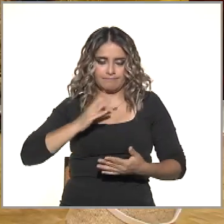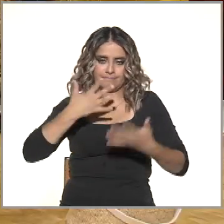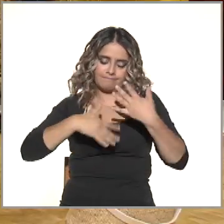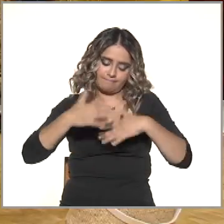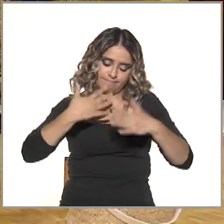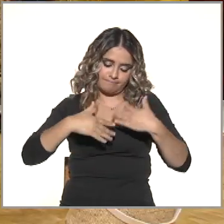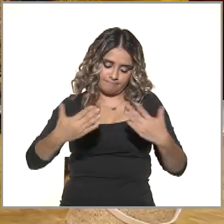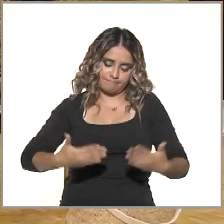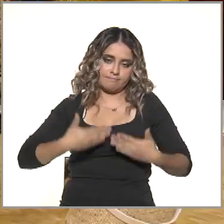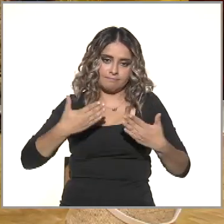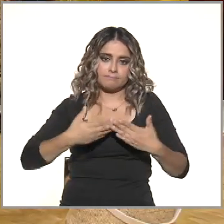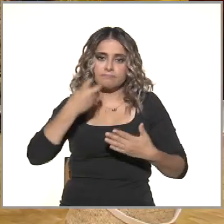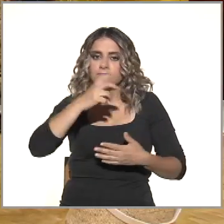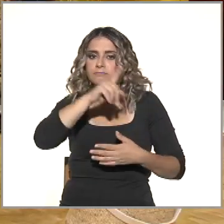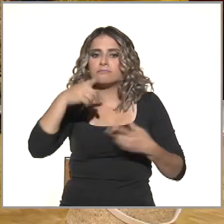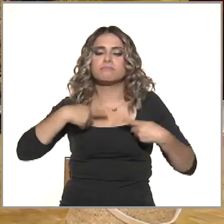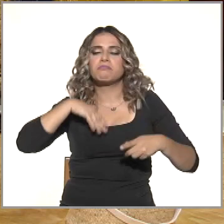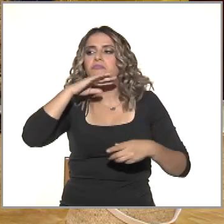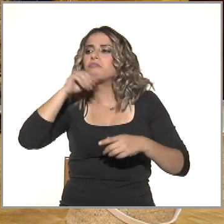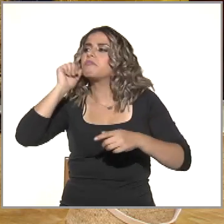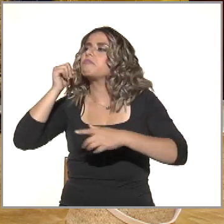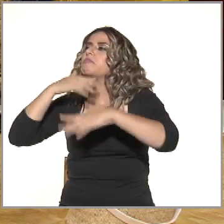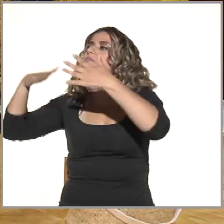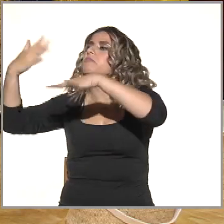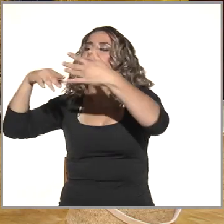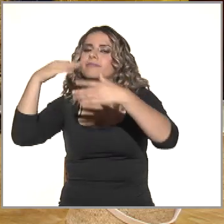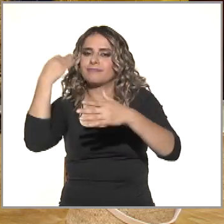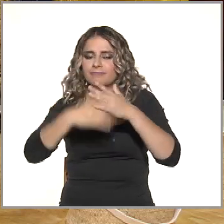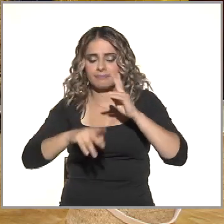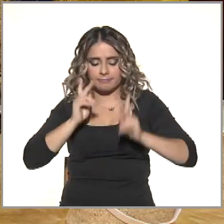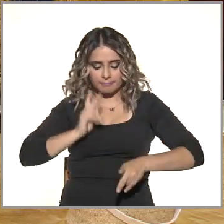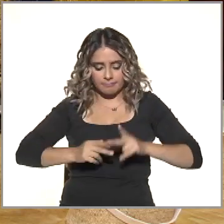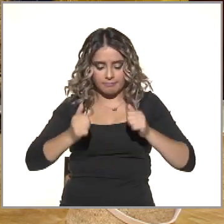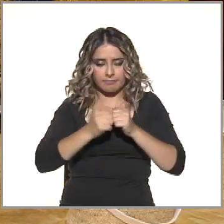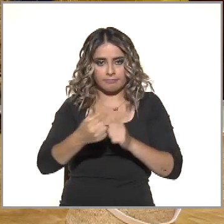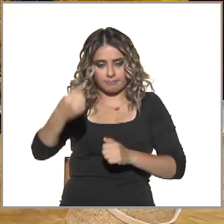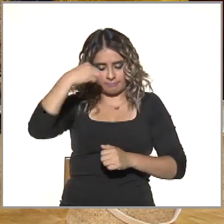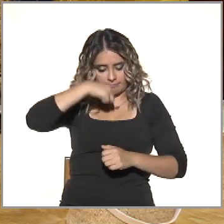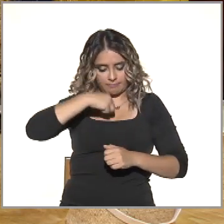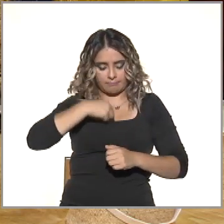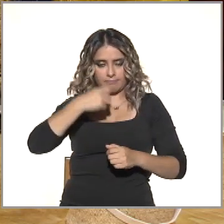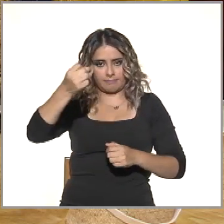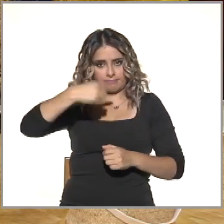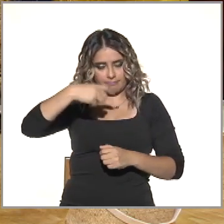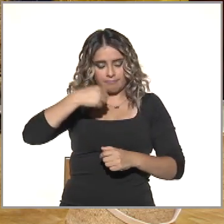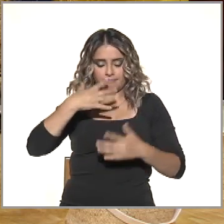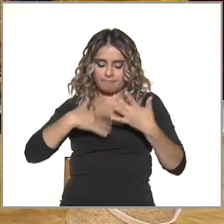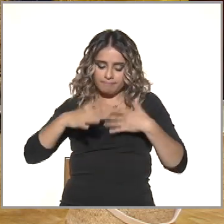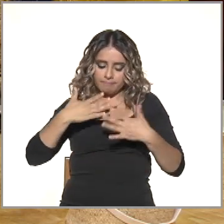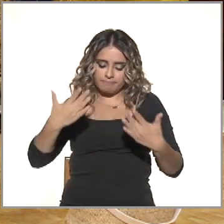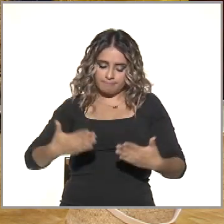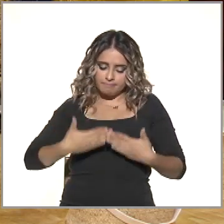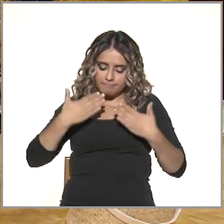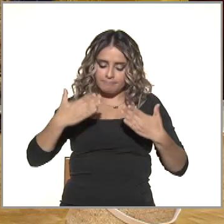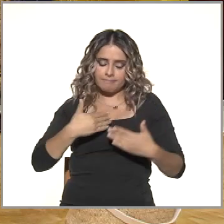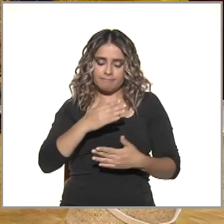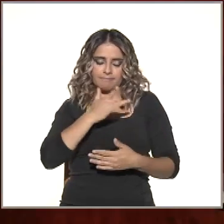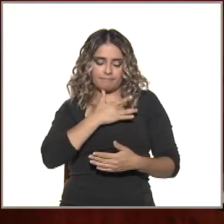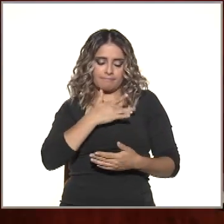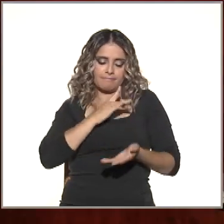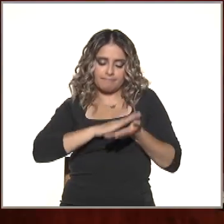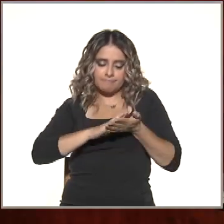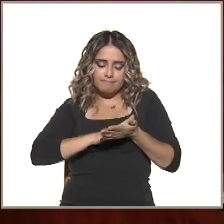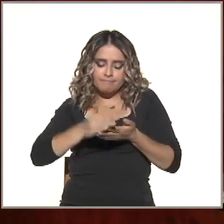de nuestro lenguaje interior y ahí es donde empieza toda esta historia del lenguaje y cómo nos puede sanar y cómo nos